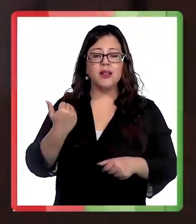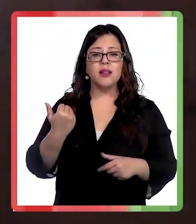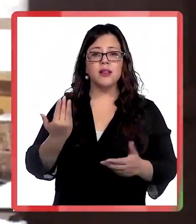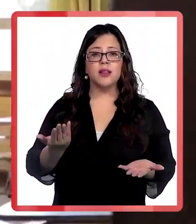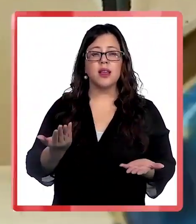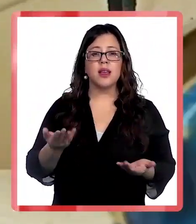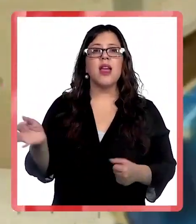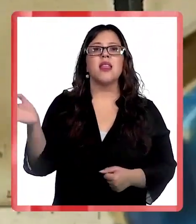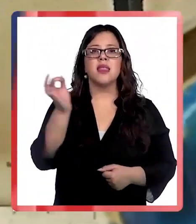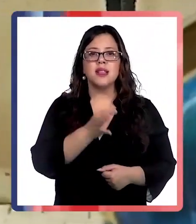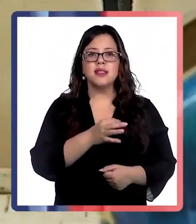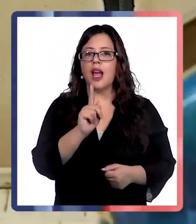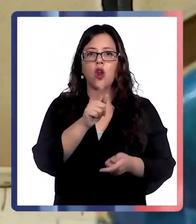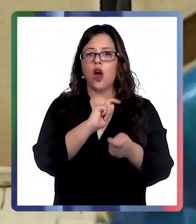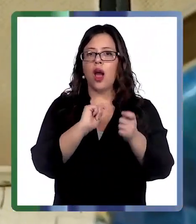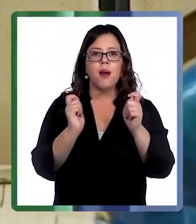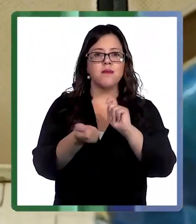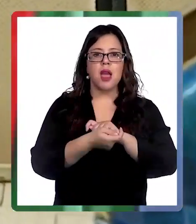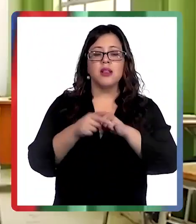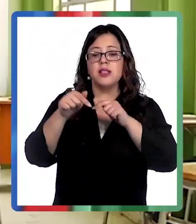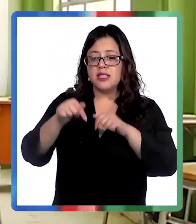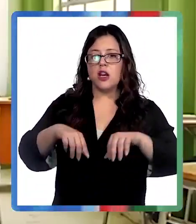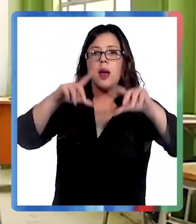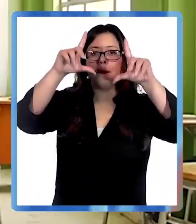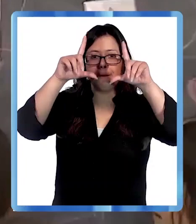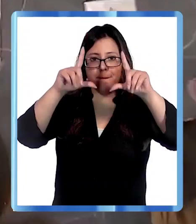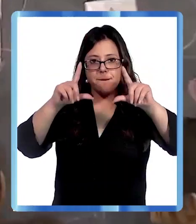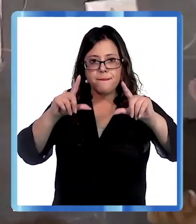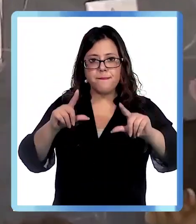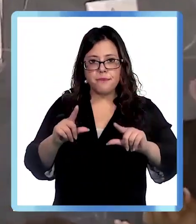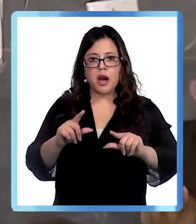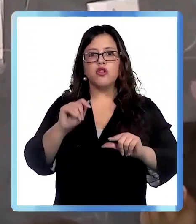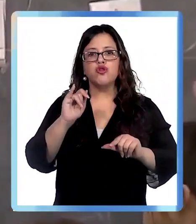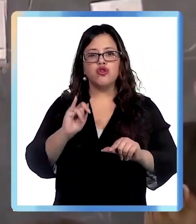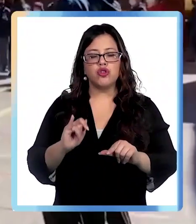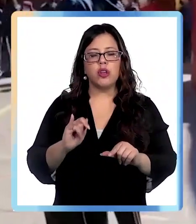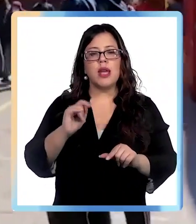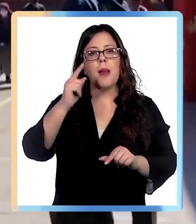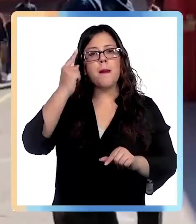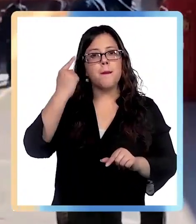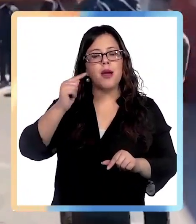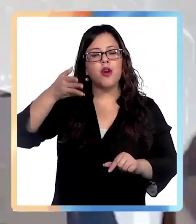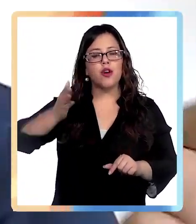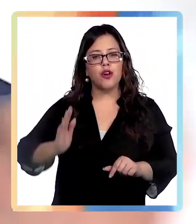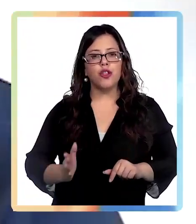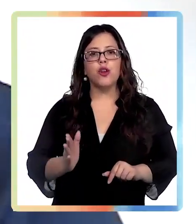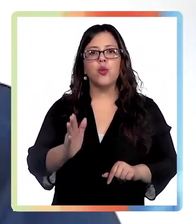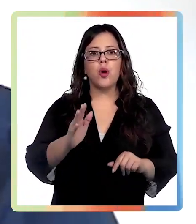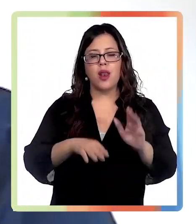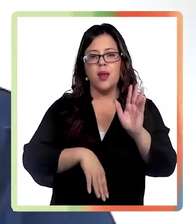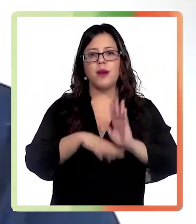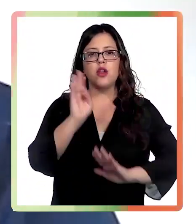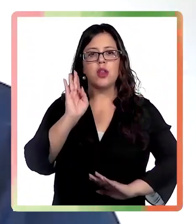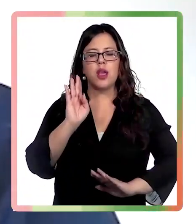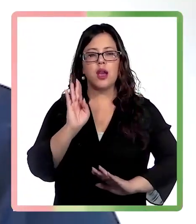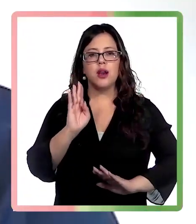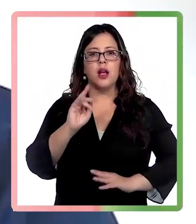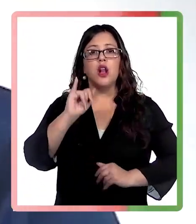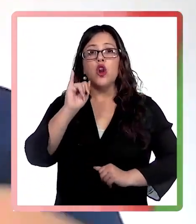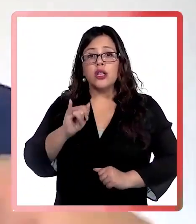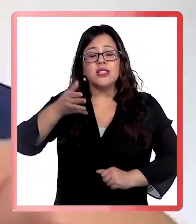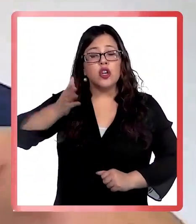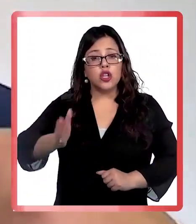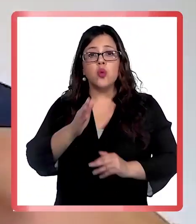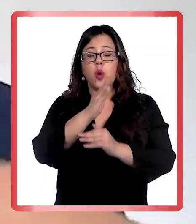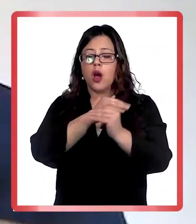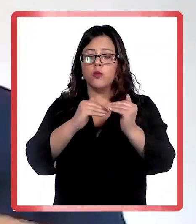bajado de intensidad, pero aún se mantiene en términos mayoría. Y lo que sí se mantiene estable, por el otro lado, es un